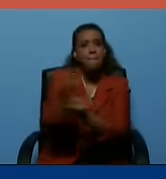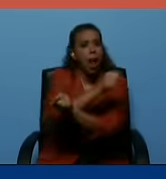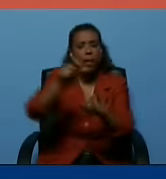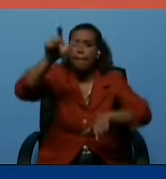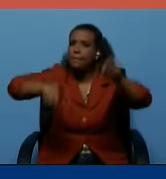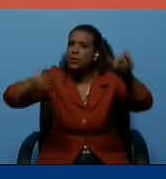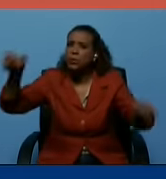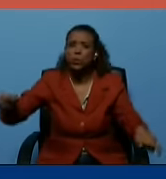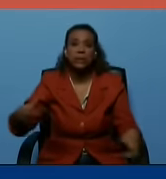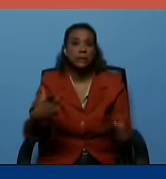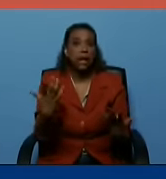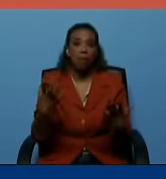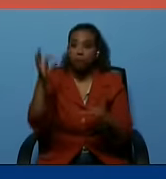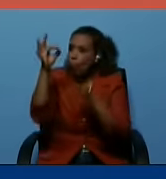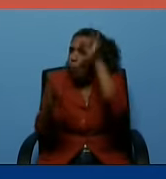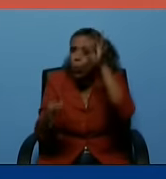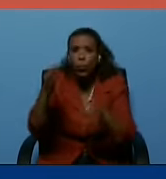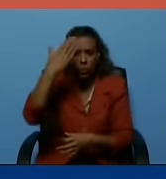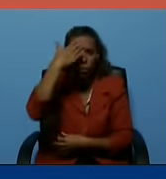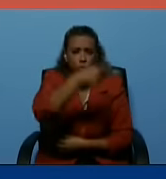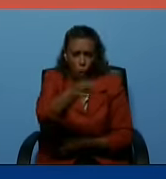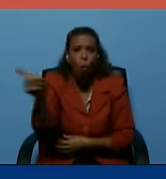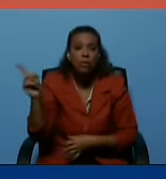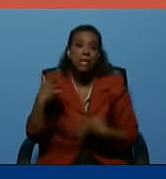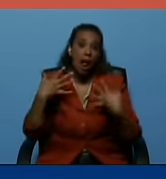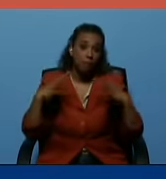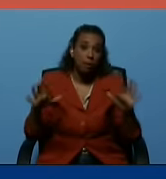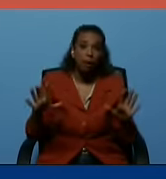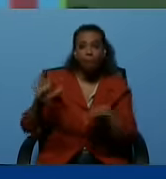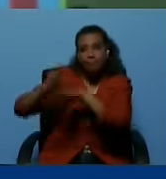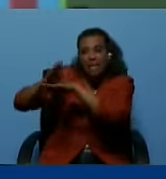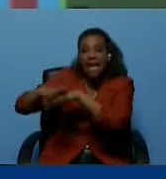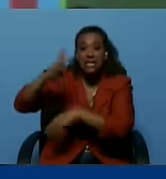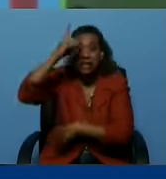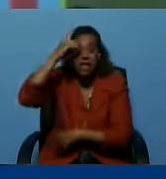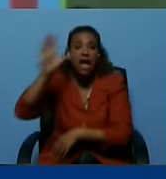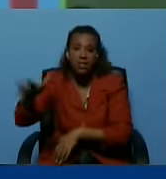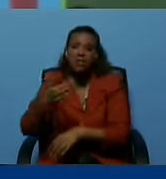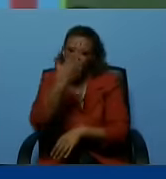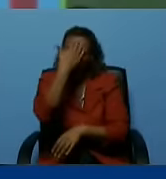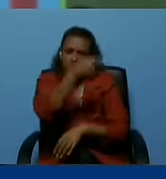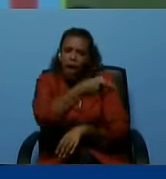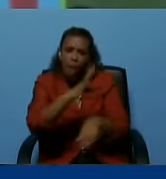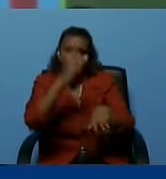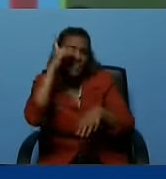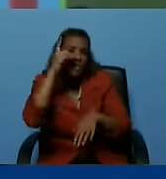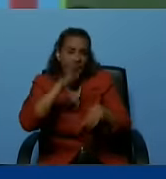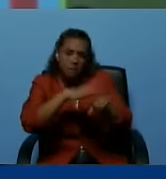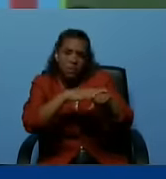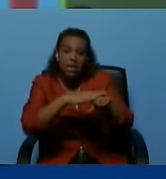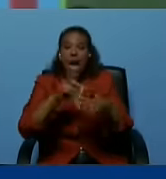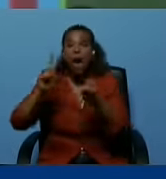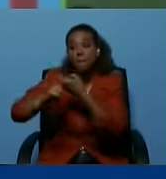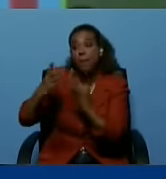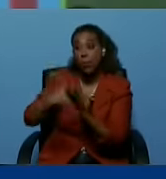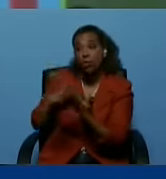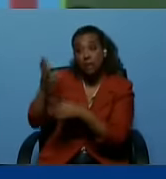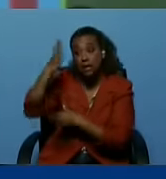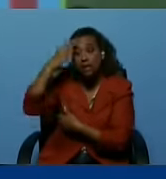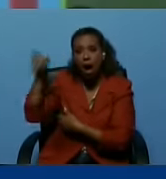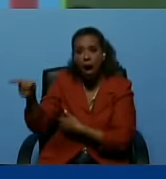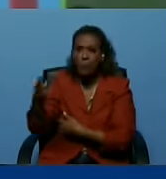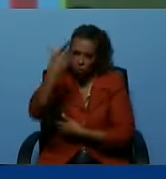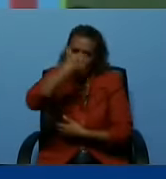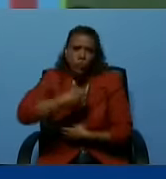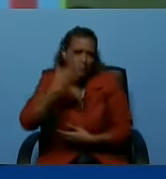nadie. Lo sé, inclusive, Delcy, tú lo sabes, Silvia lo sabe, yo lo